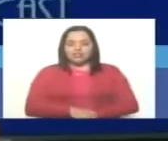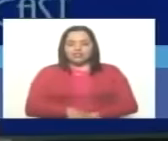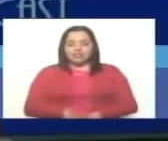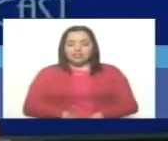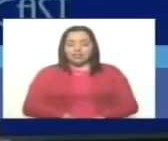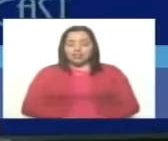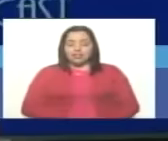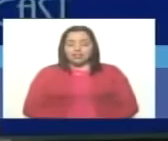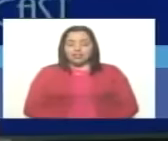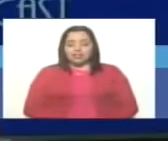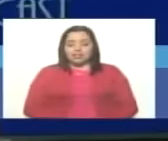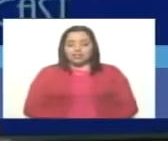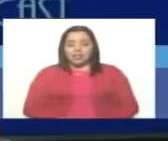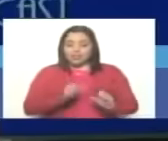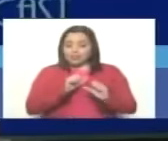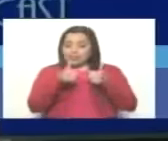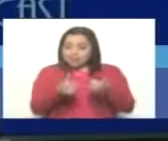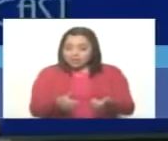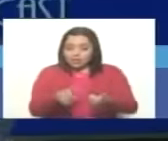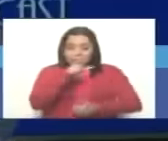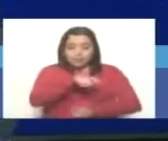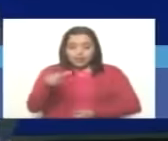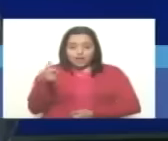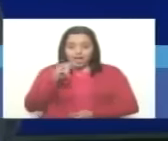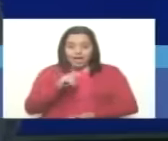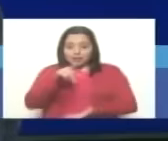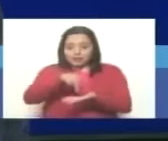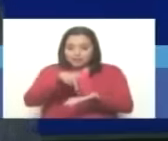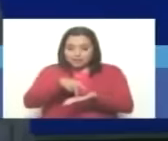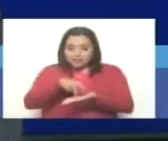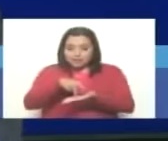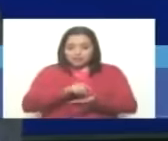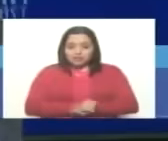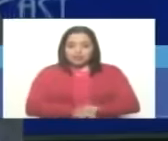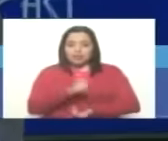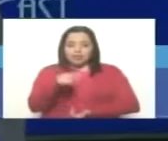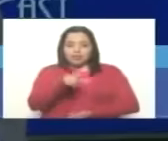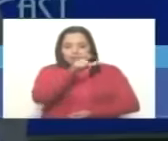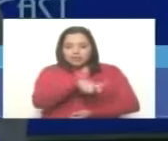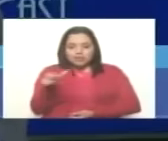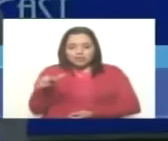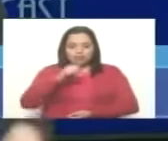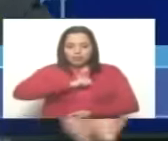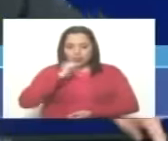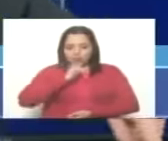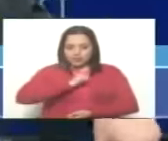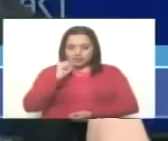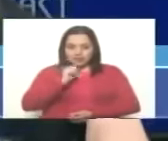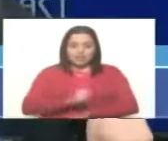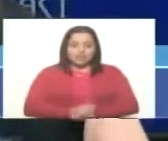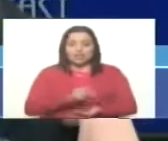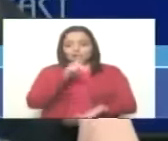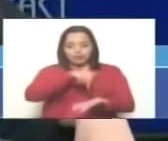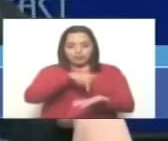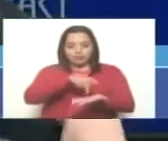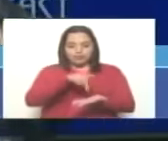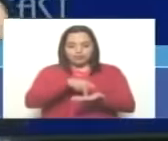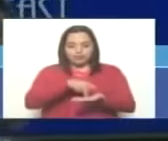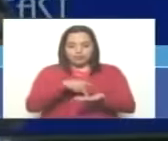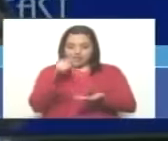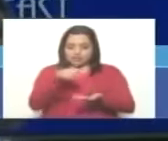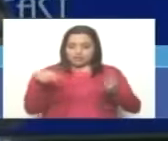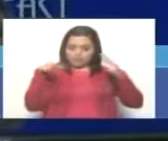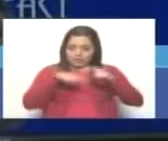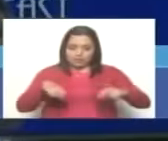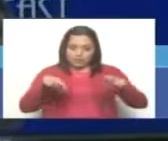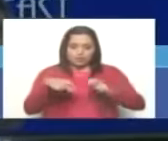el principio con quienes estuvieron, inclusive los funcionarios policiales. Claro. Que participaron en ese momento, yo